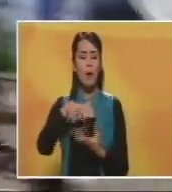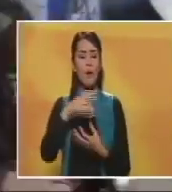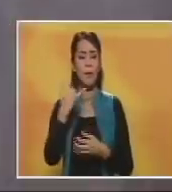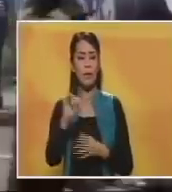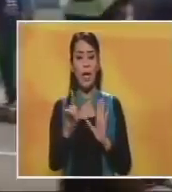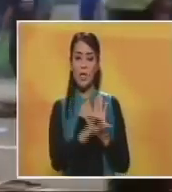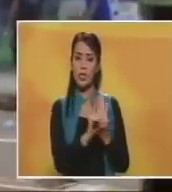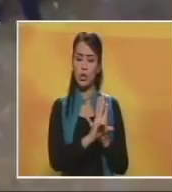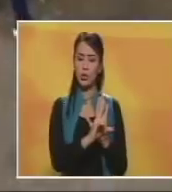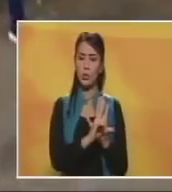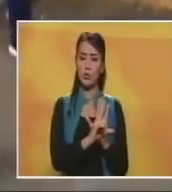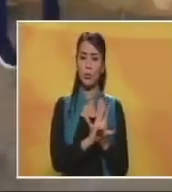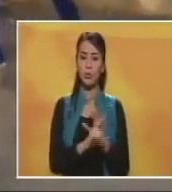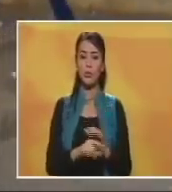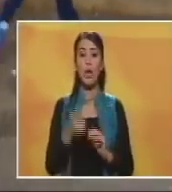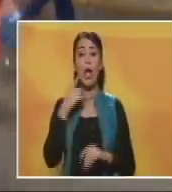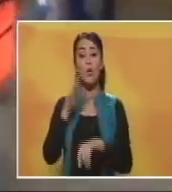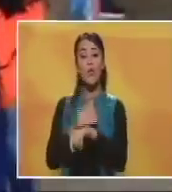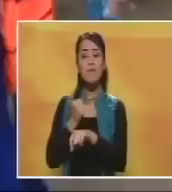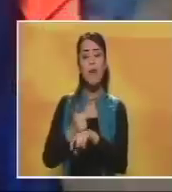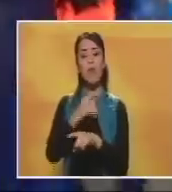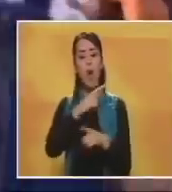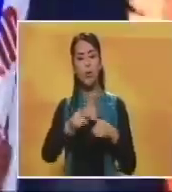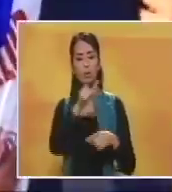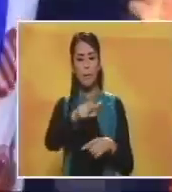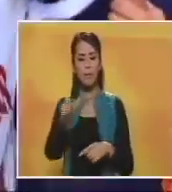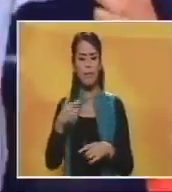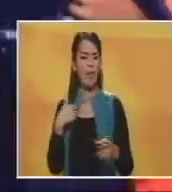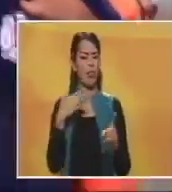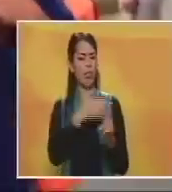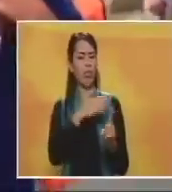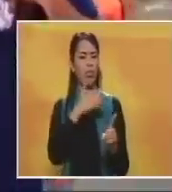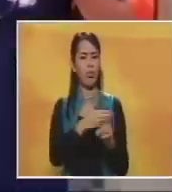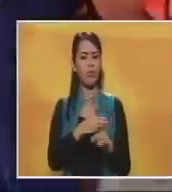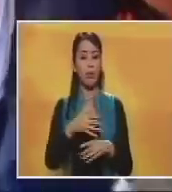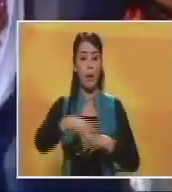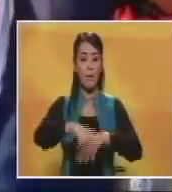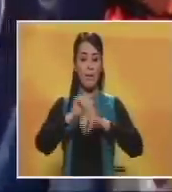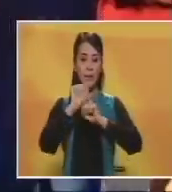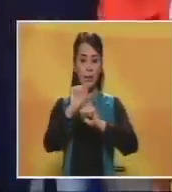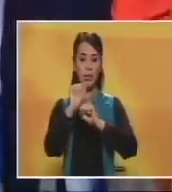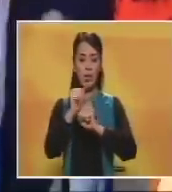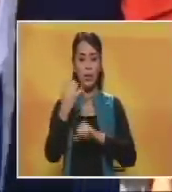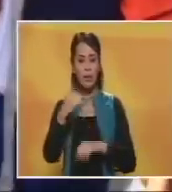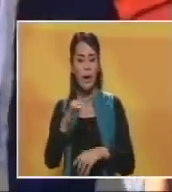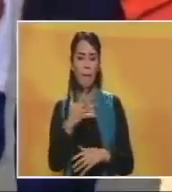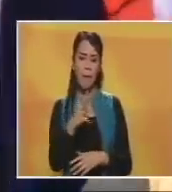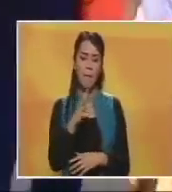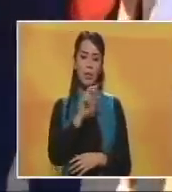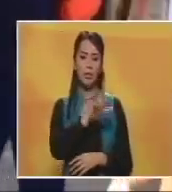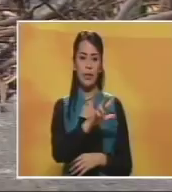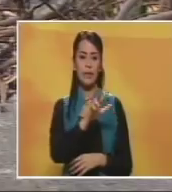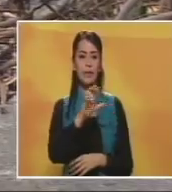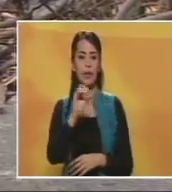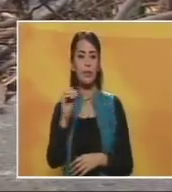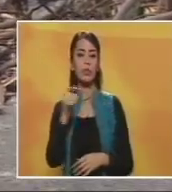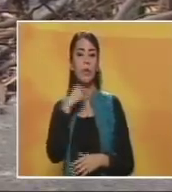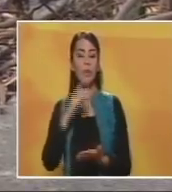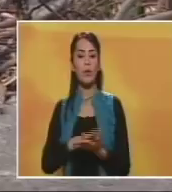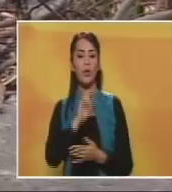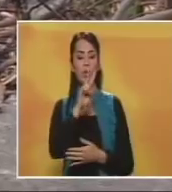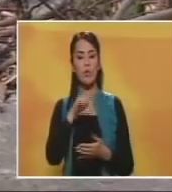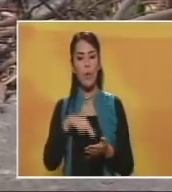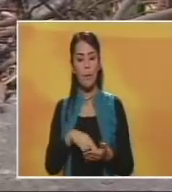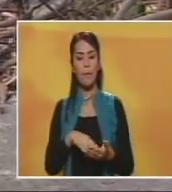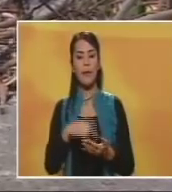o indebidos, sino que ha culpado a otros de violencia golpista durante las manifestaciones que ya han dejado al menos 300 muertos y 2.000